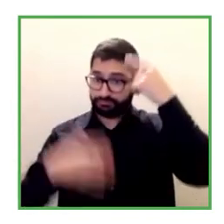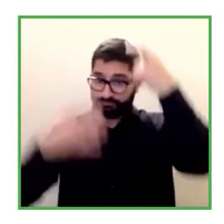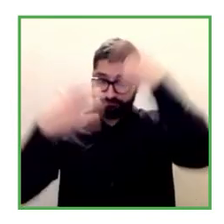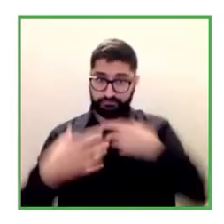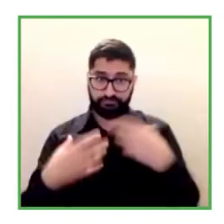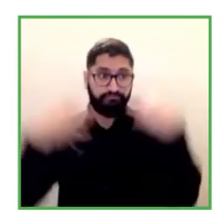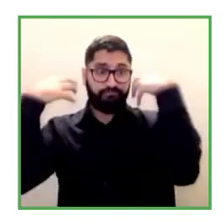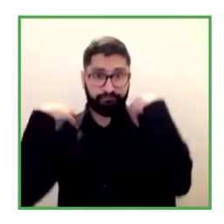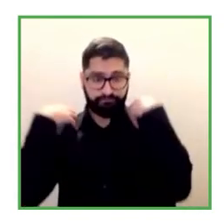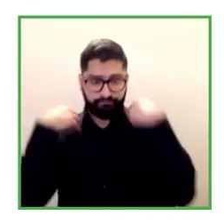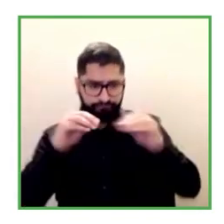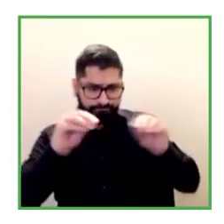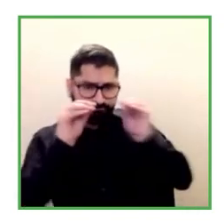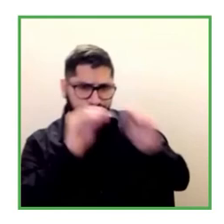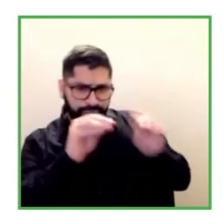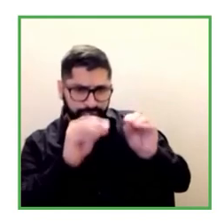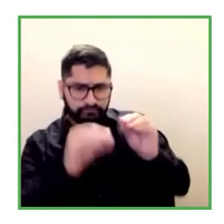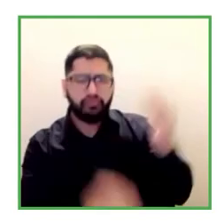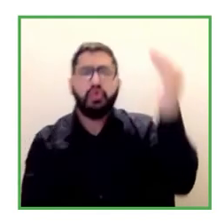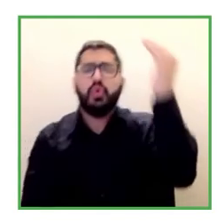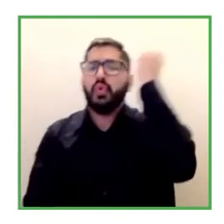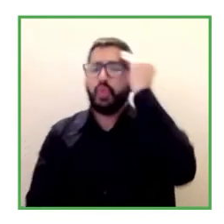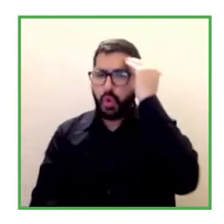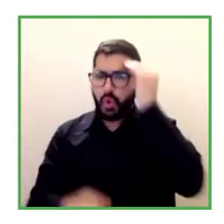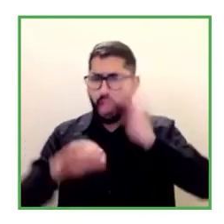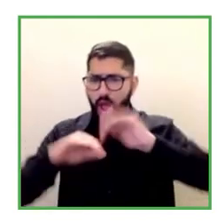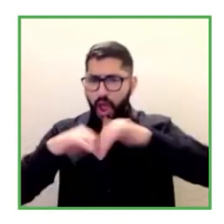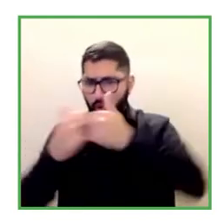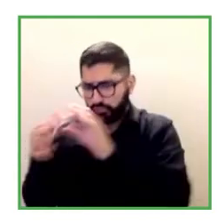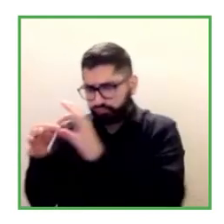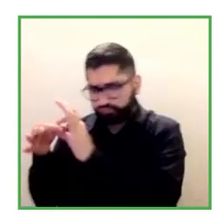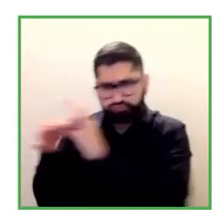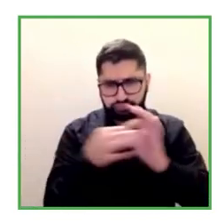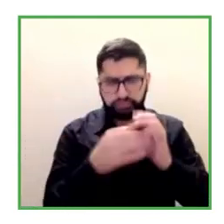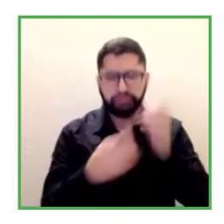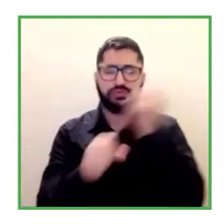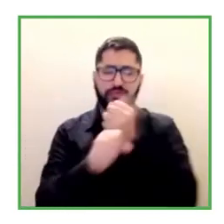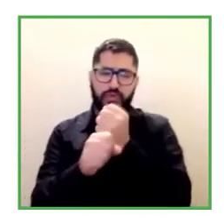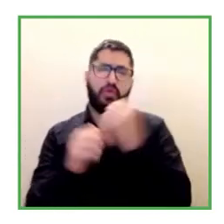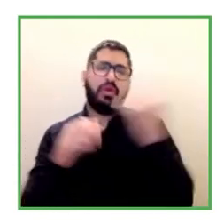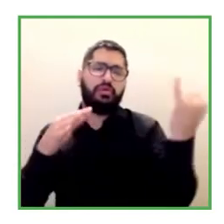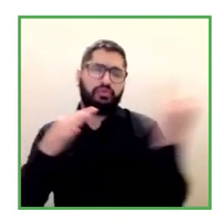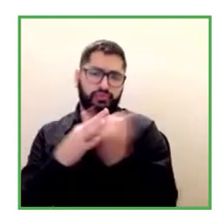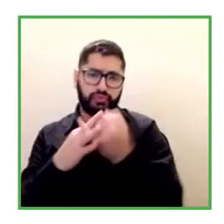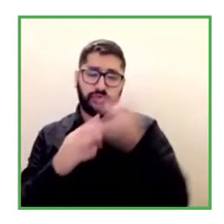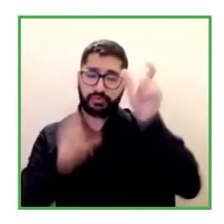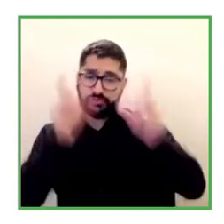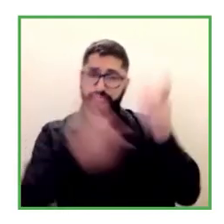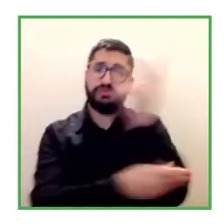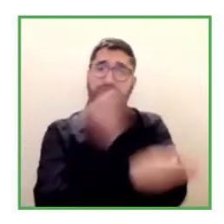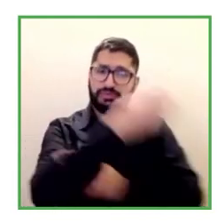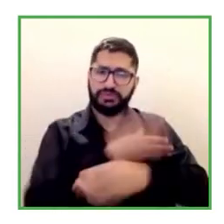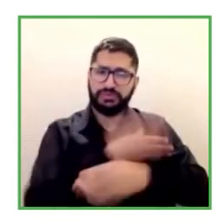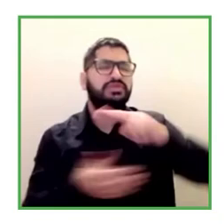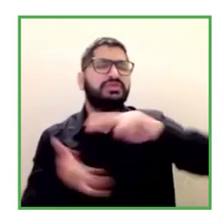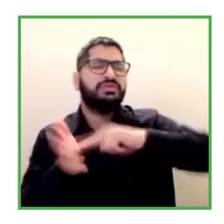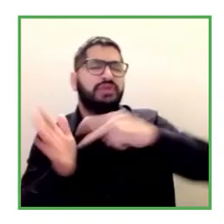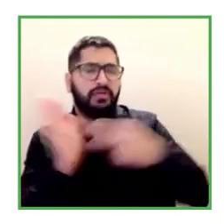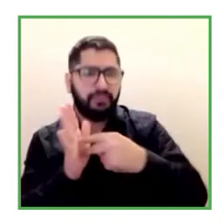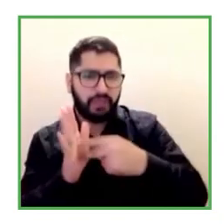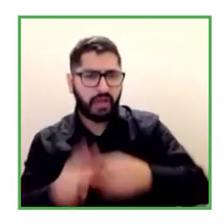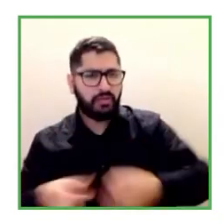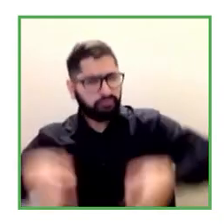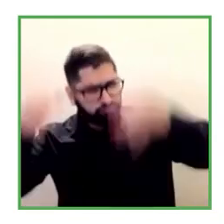conozcan sobre inclusión laboral de personas con discapacidad, qué significan ajustes razonables, que tengan